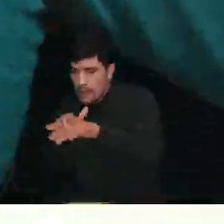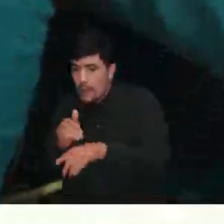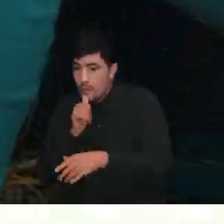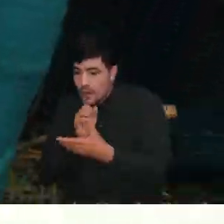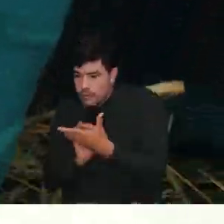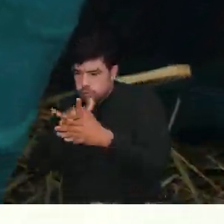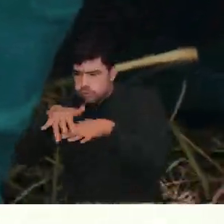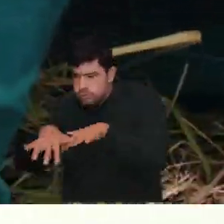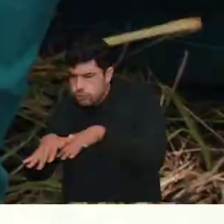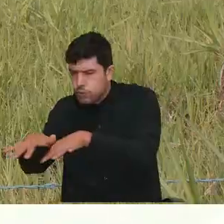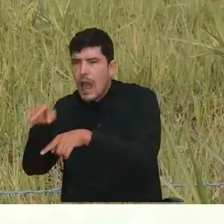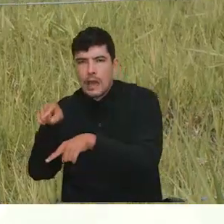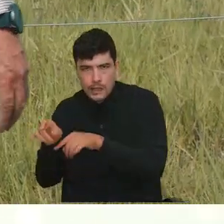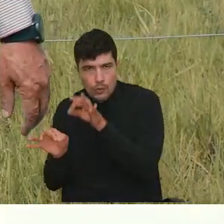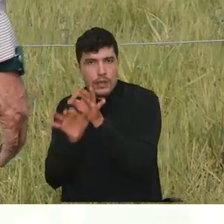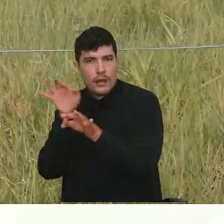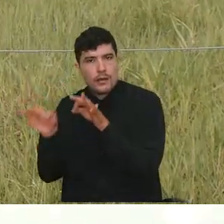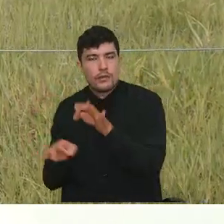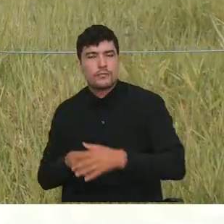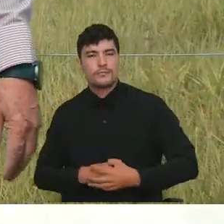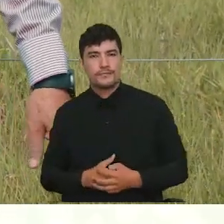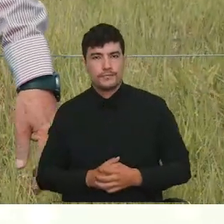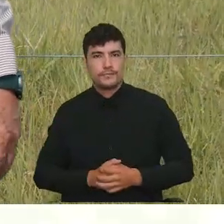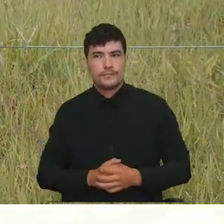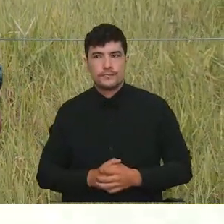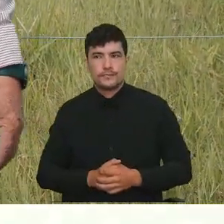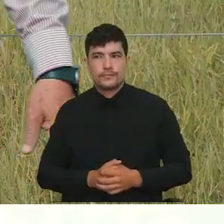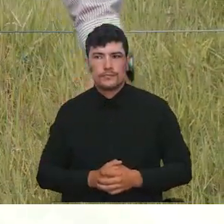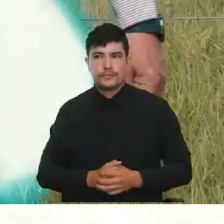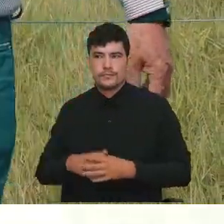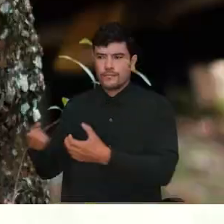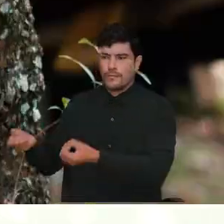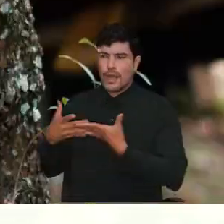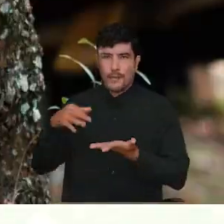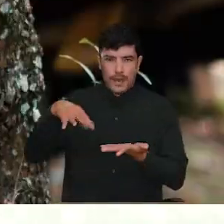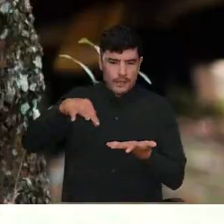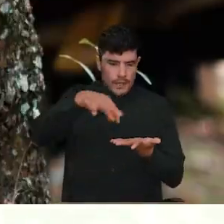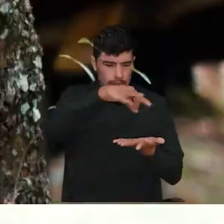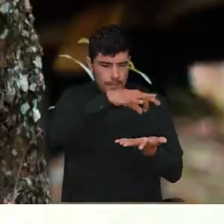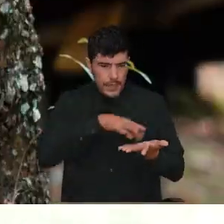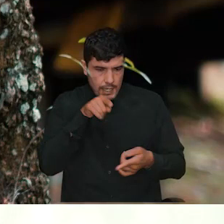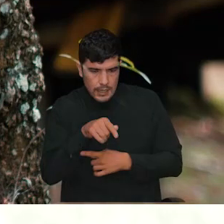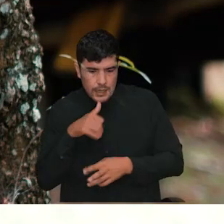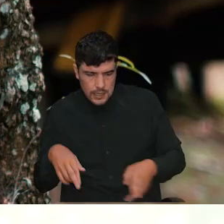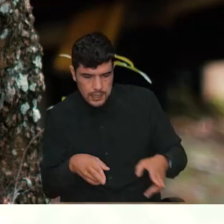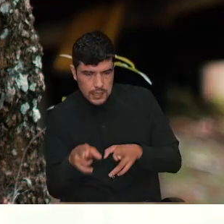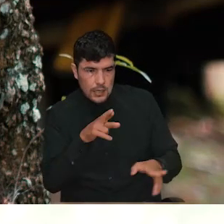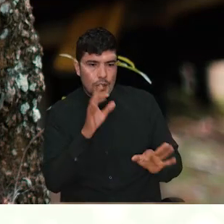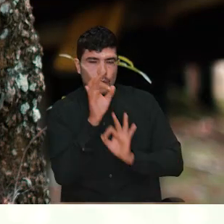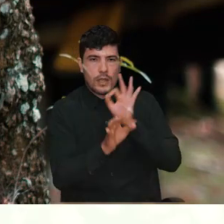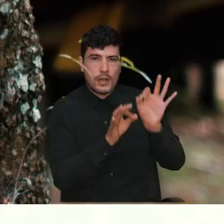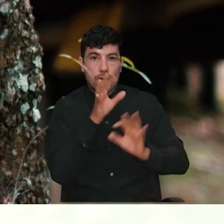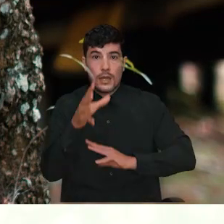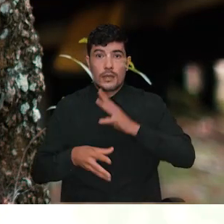los resultados a futuro sean positivos. Desde Ismocol estamos aportando la mano de obra y también estamos colaborando